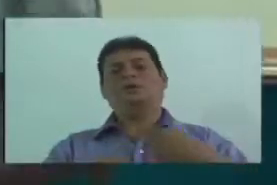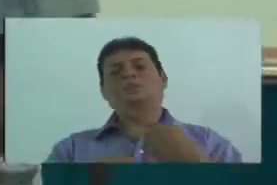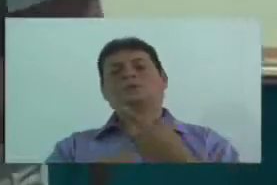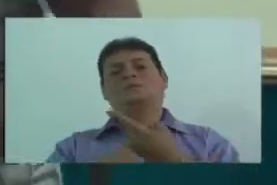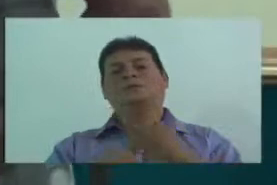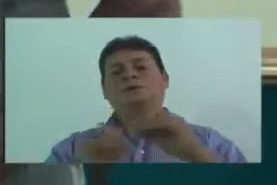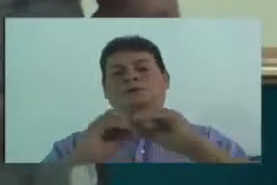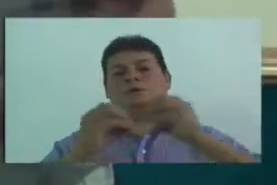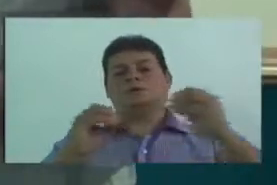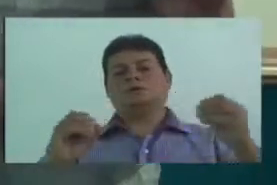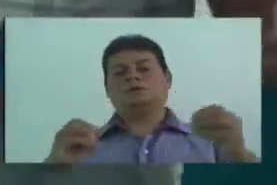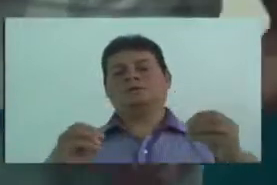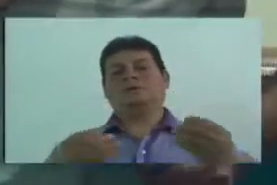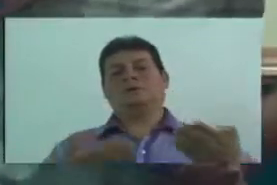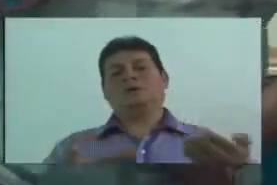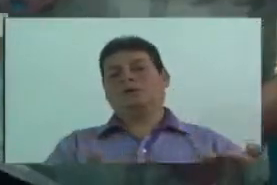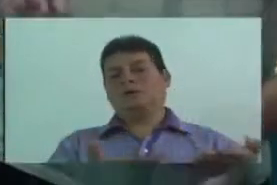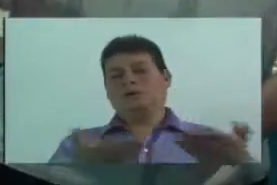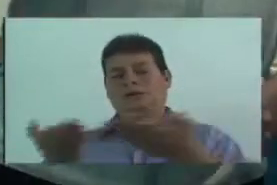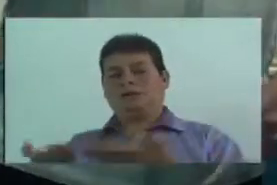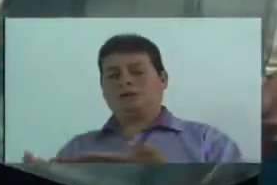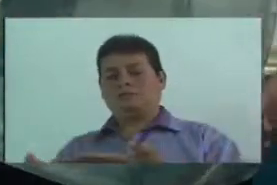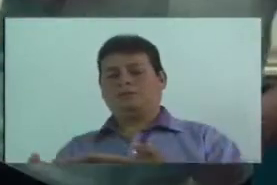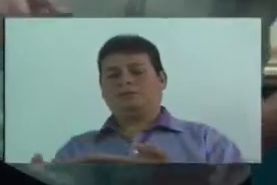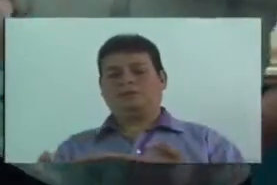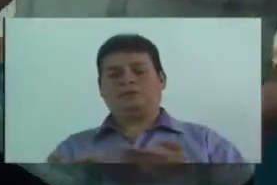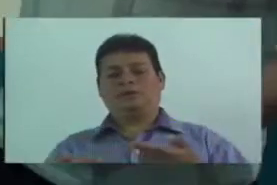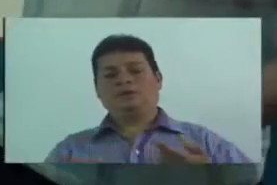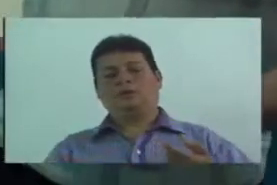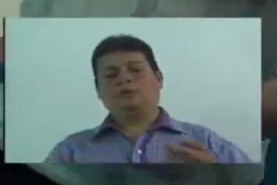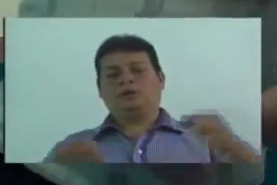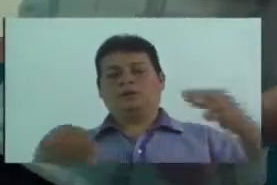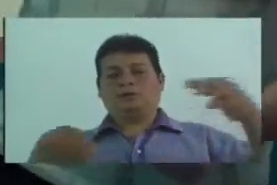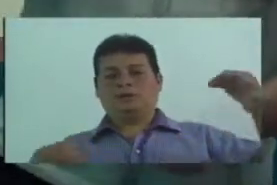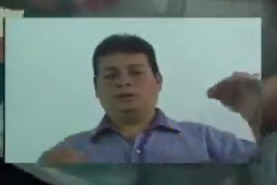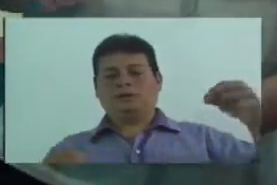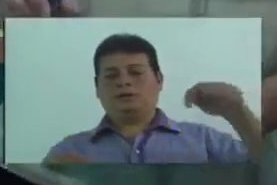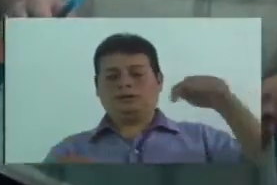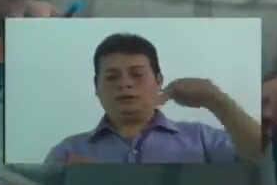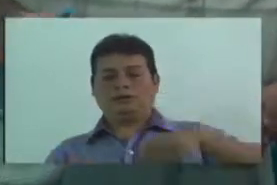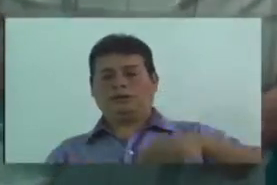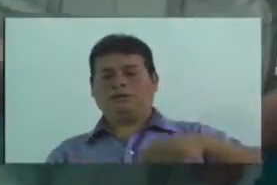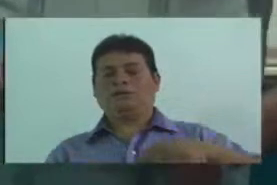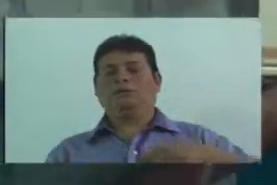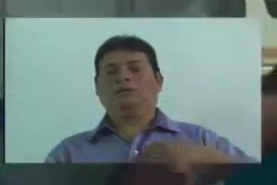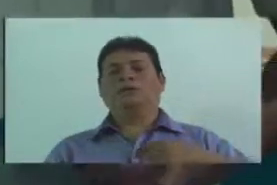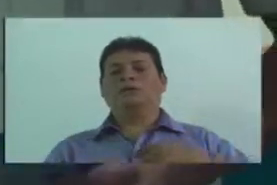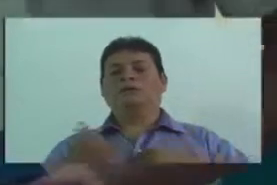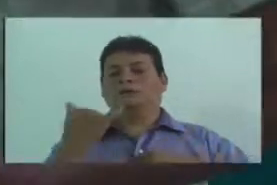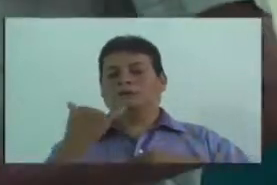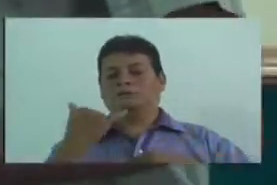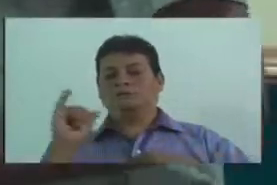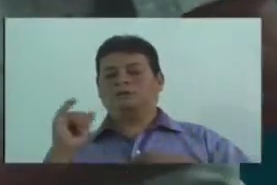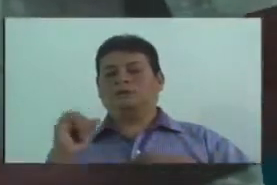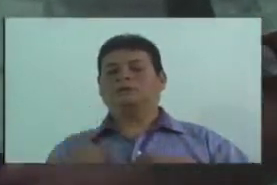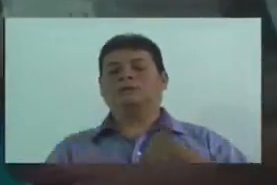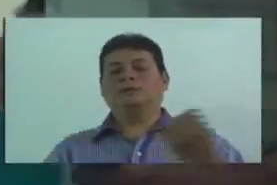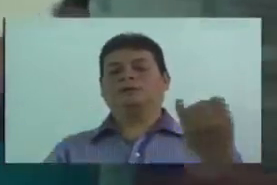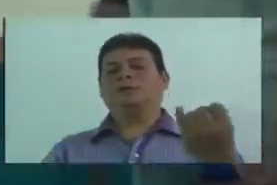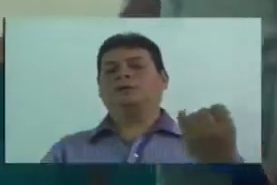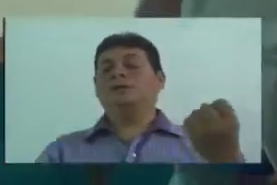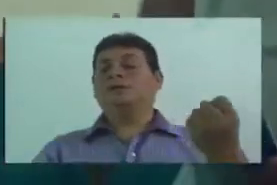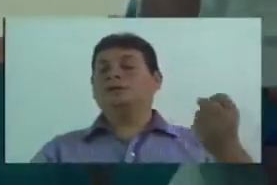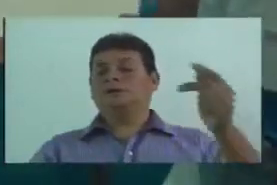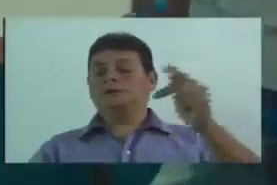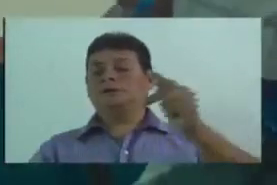y dice, dame una alfombra pequeña. ¿A qué corresponde? A un enunciado imperativo. La